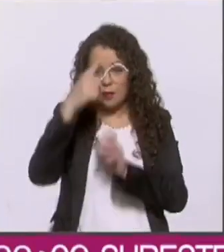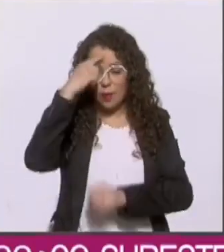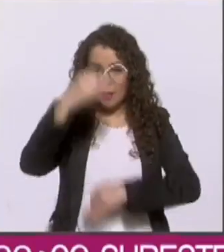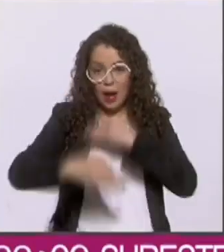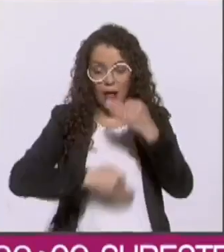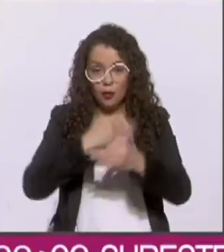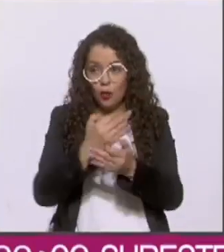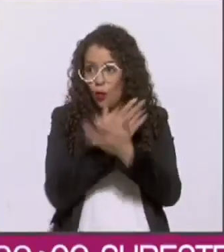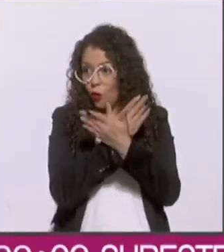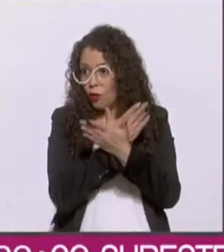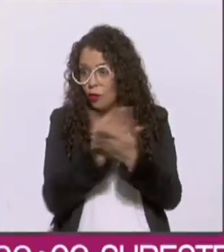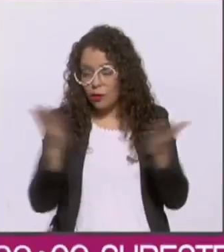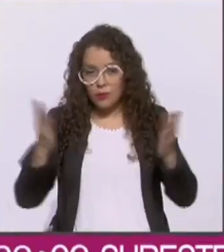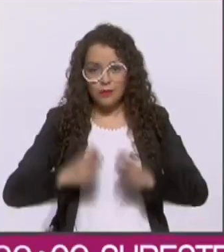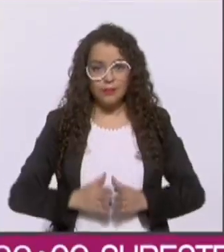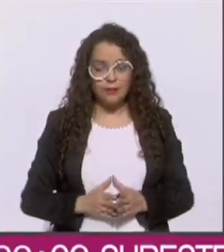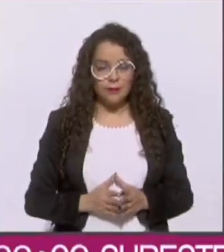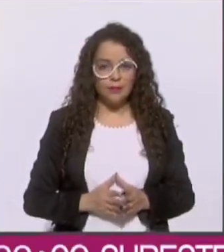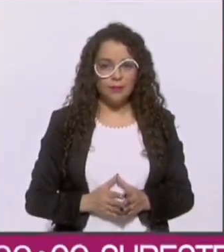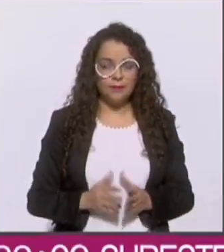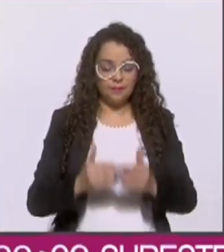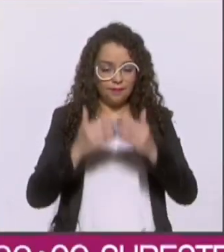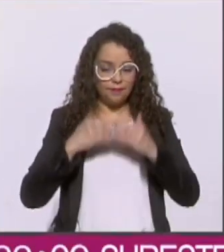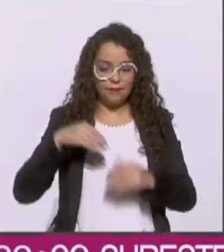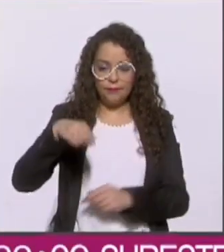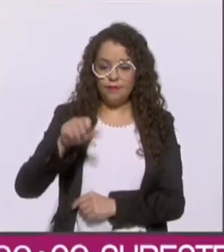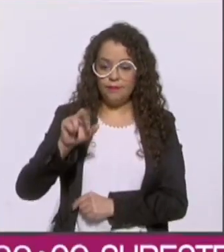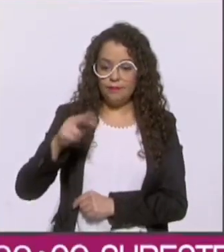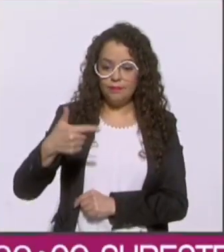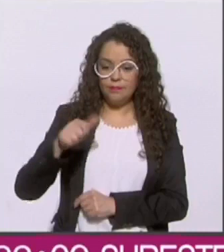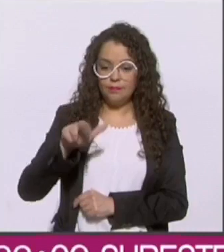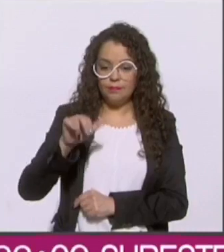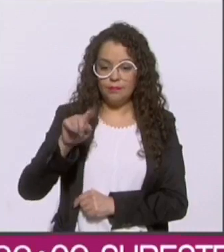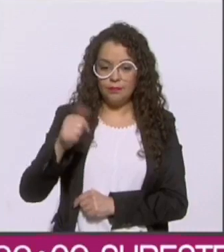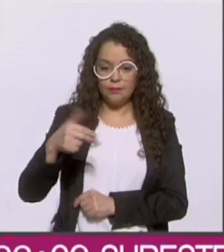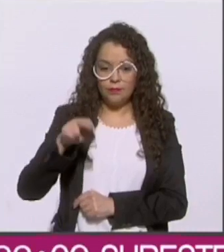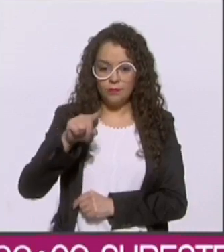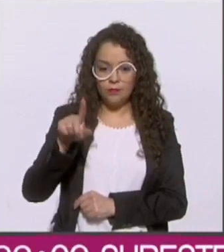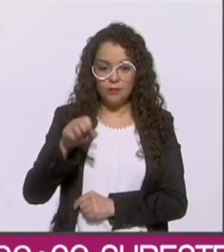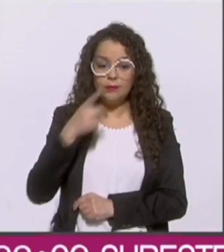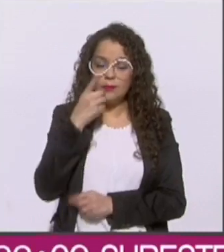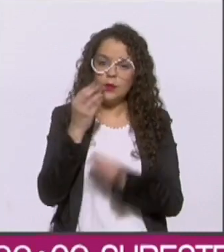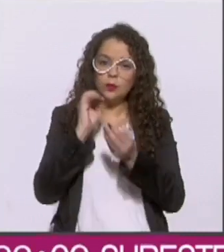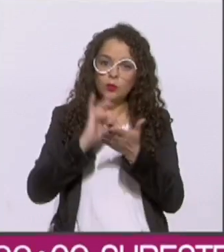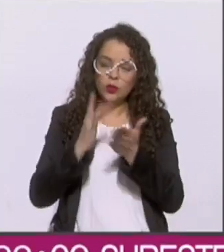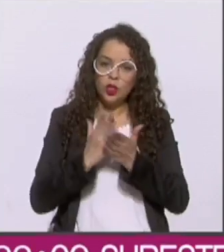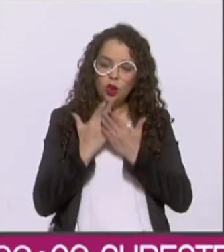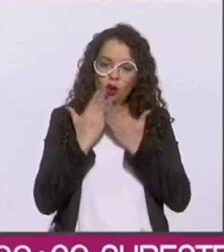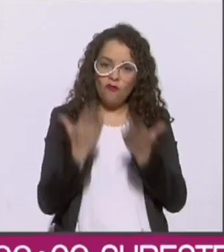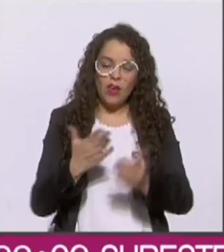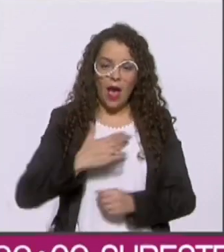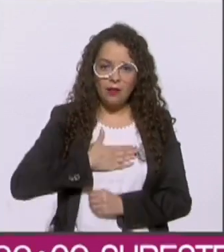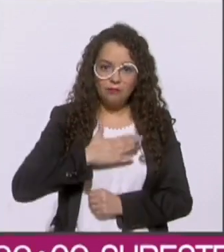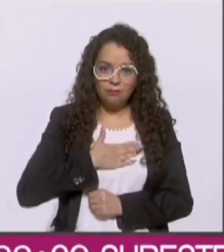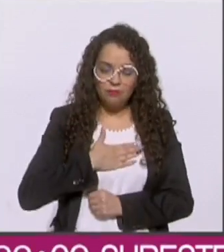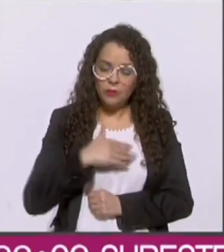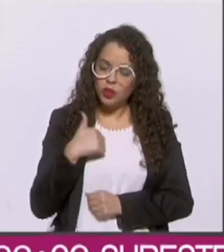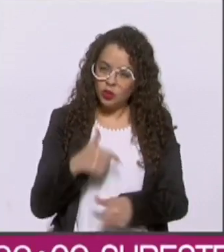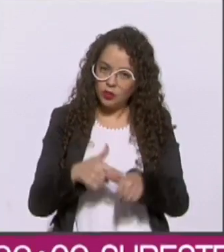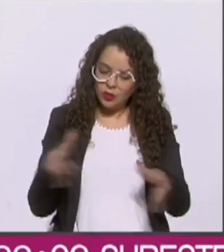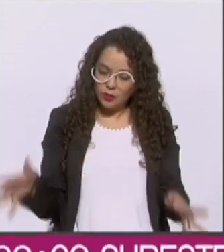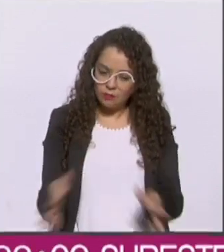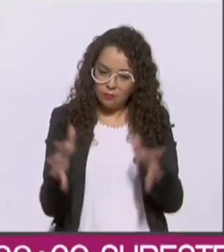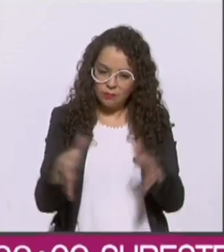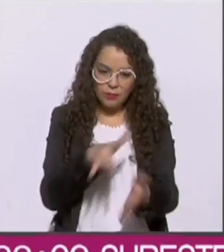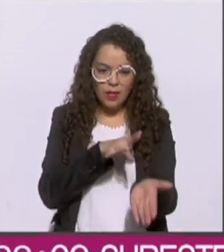todos ustedes, compañeros. Margarita González agradeció la confianza y dijo que seguirá impulsando la Cuarta